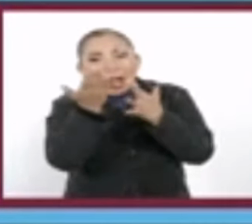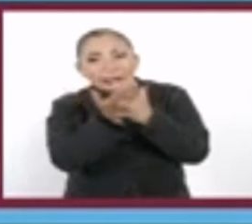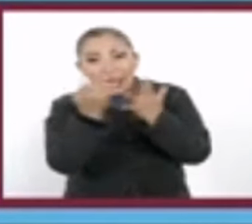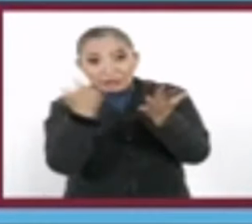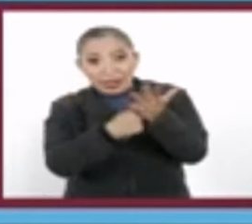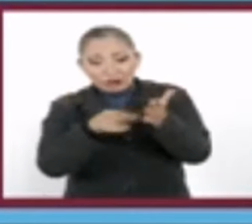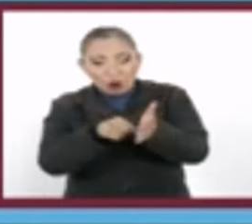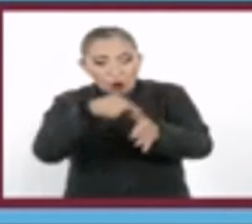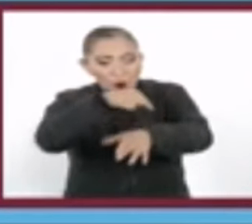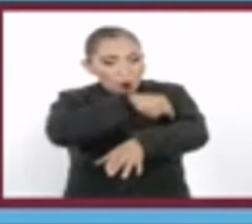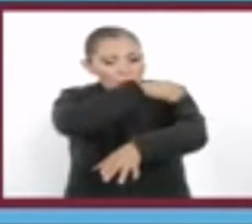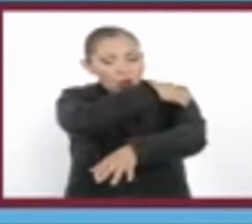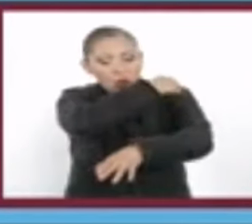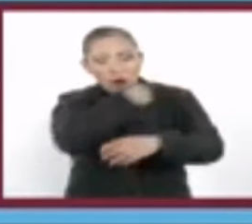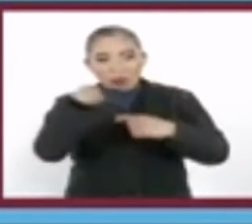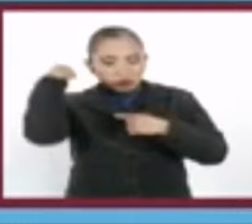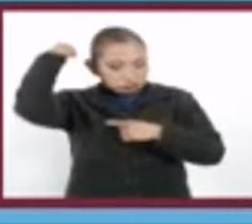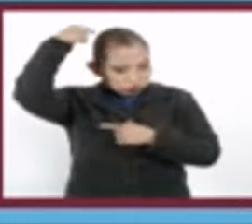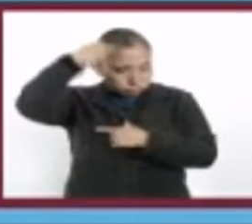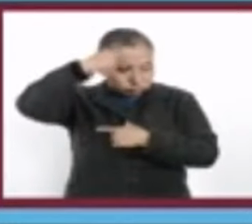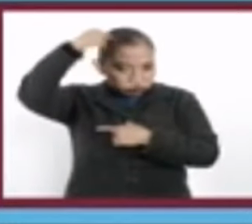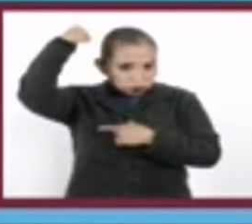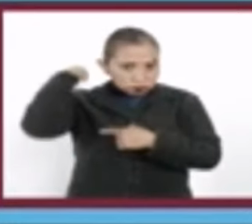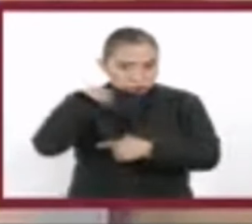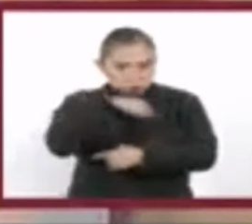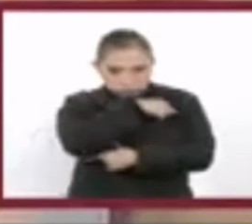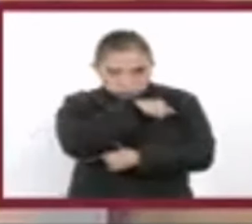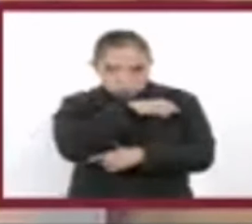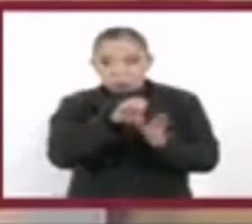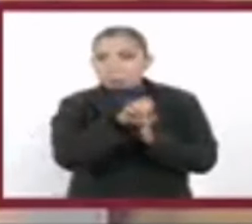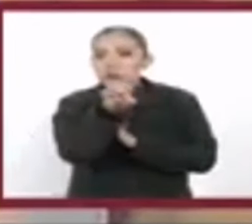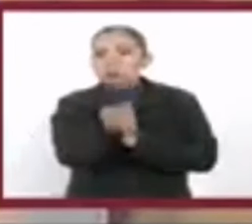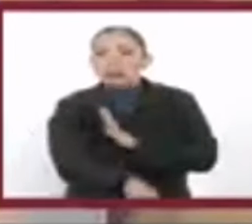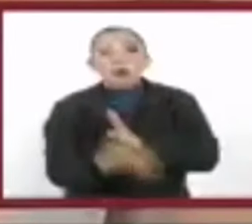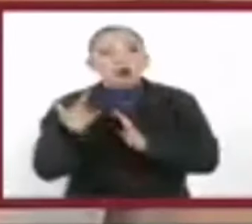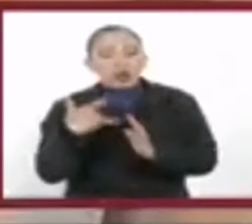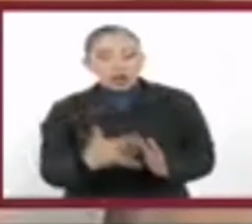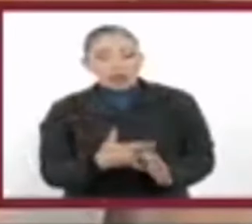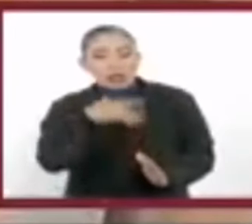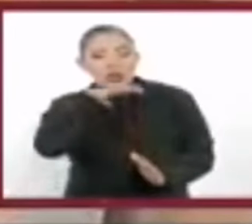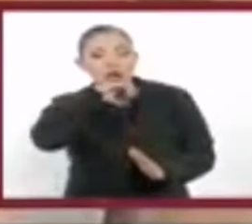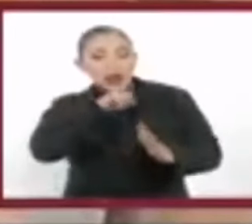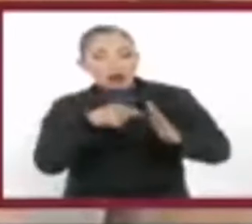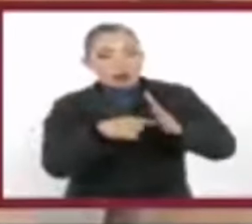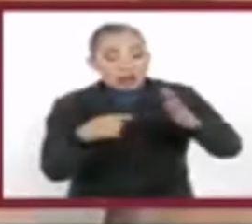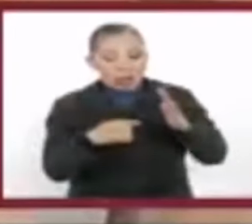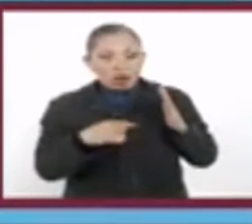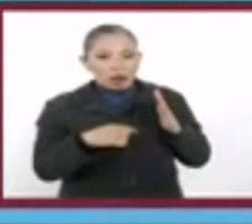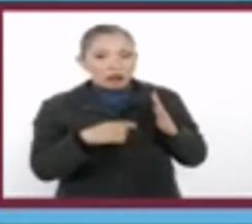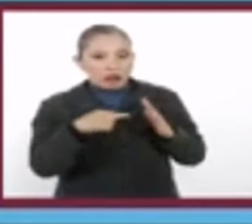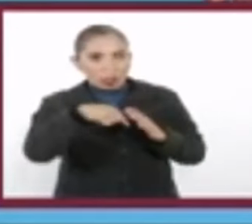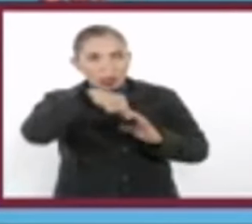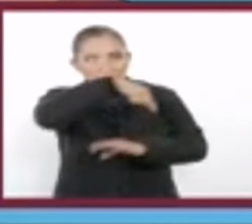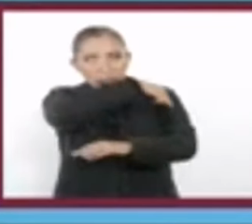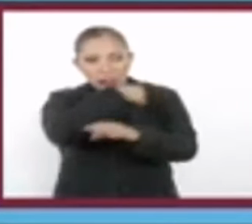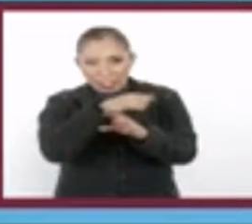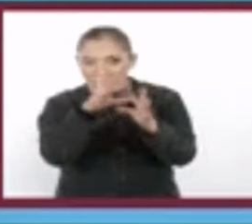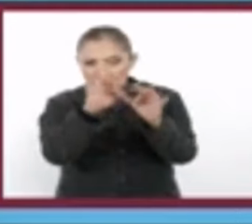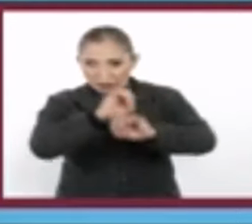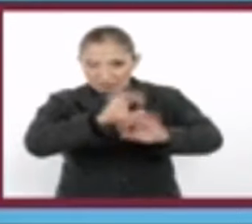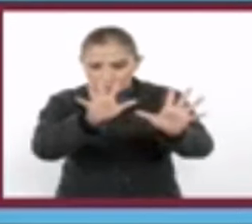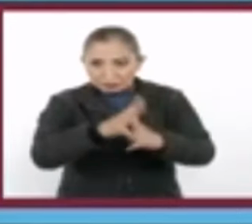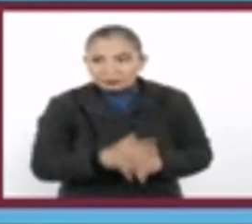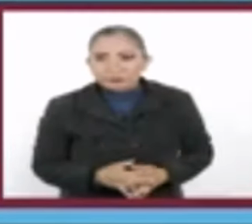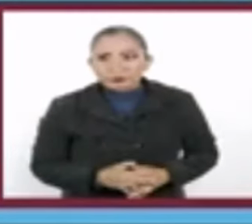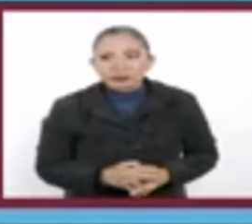recorren los impulsos nerviosos, generados durante el estímulo. Por ejemplo, cuando sentimos el calor de un objeto. Déjame